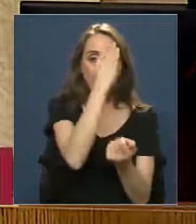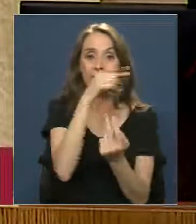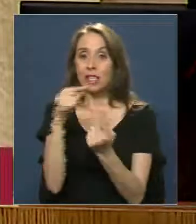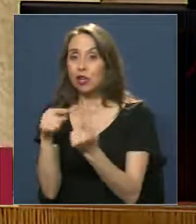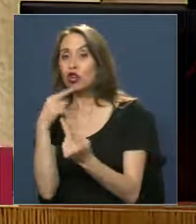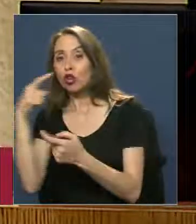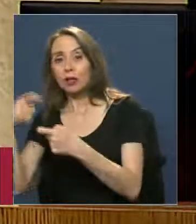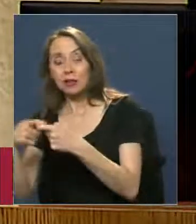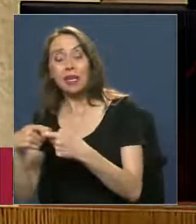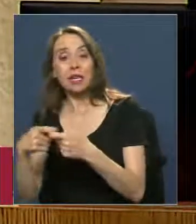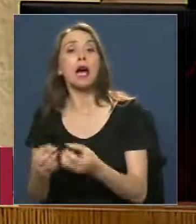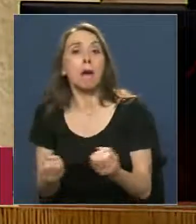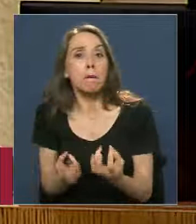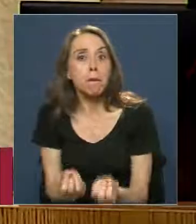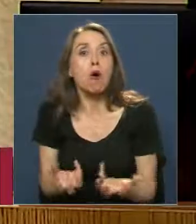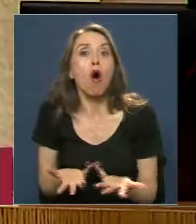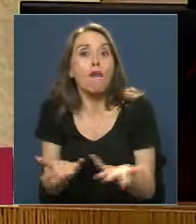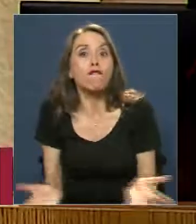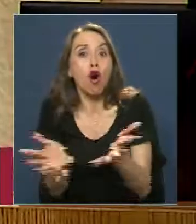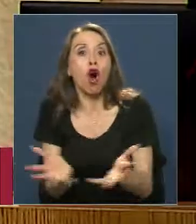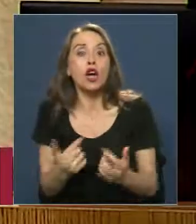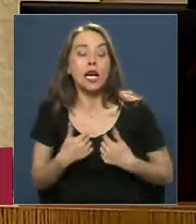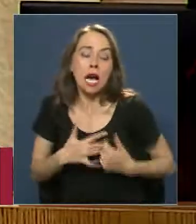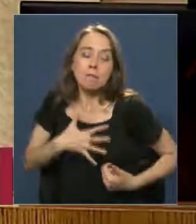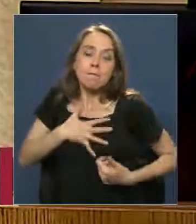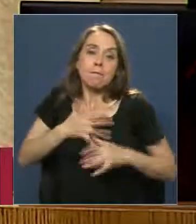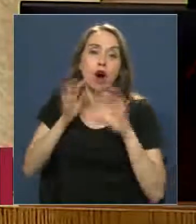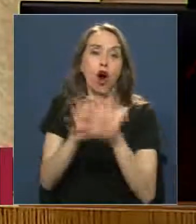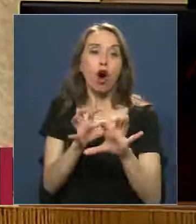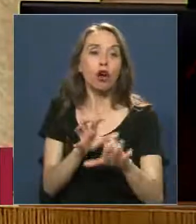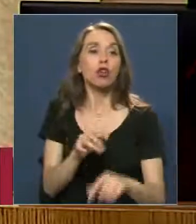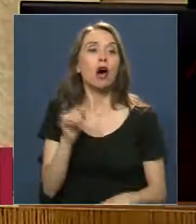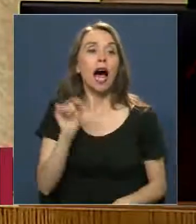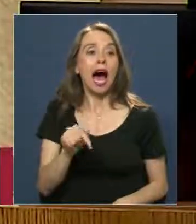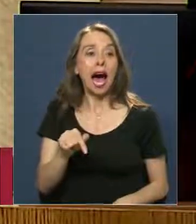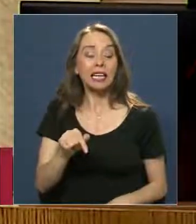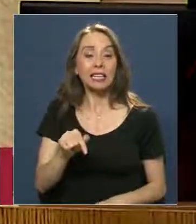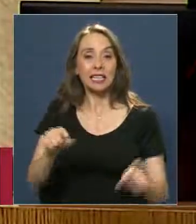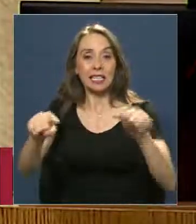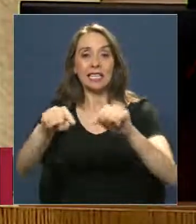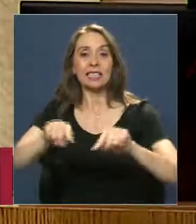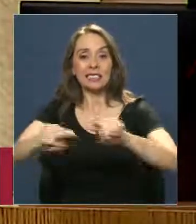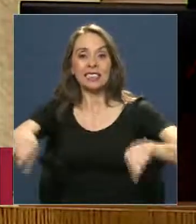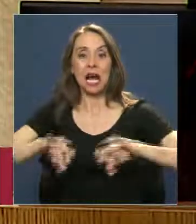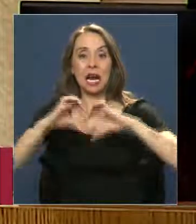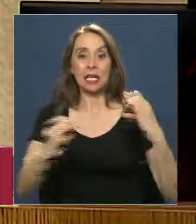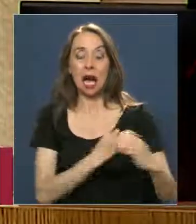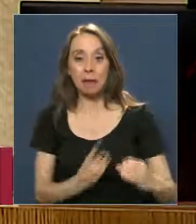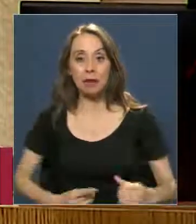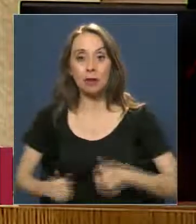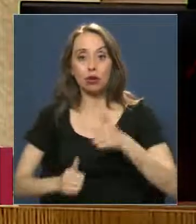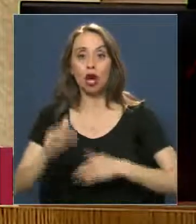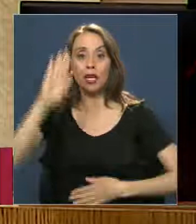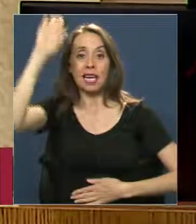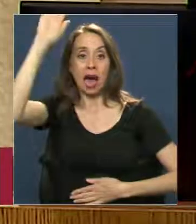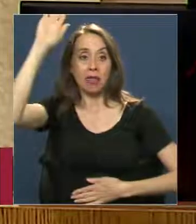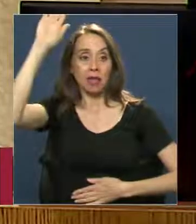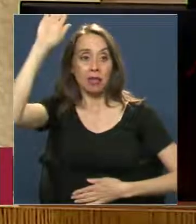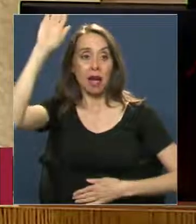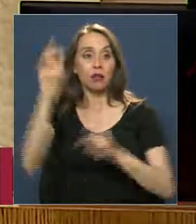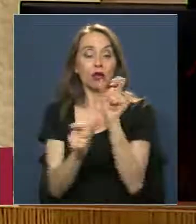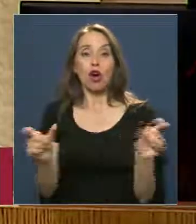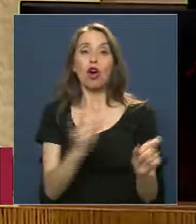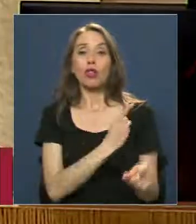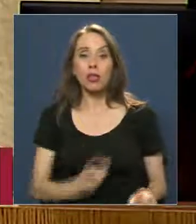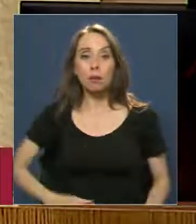odio la corrupción que ha existido acá en esta sala de candidatos, de